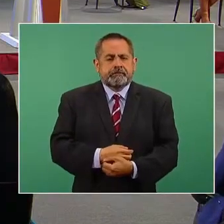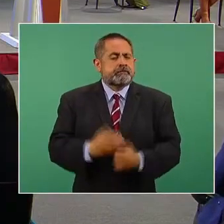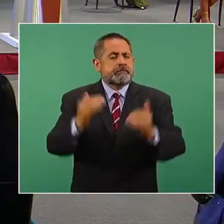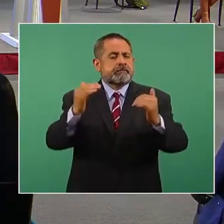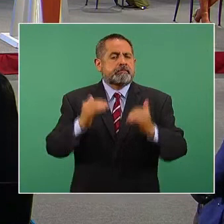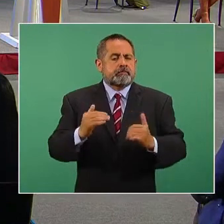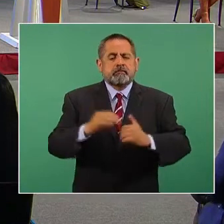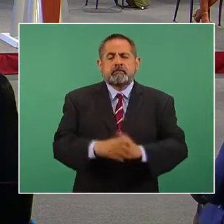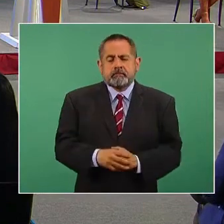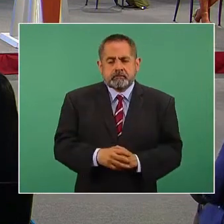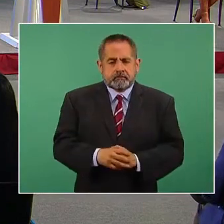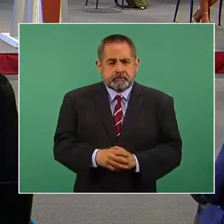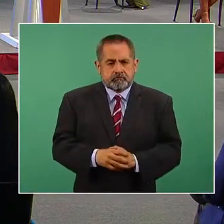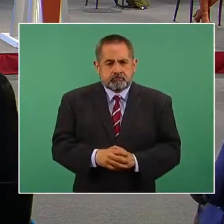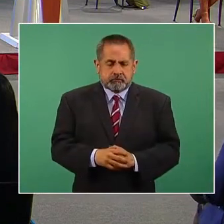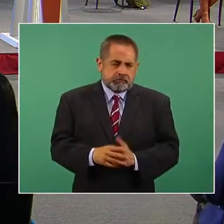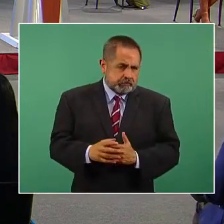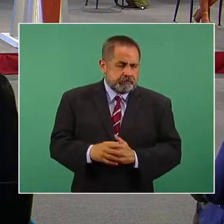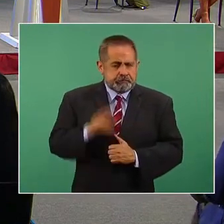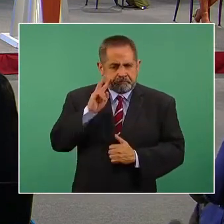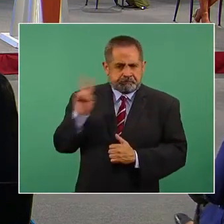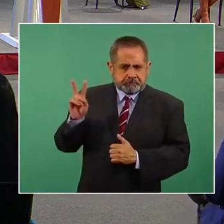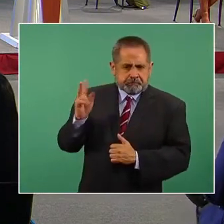siguiente lámina, podemos…